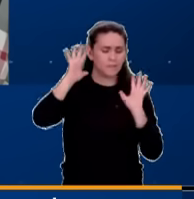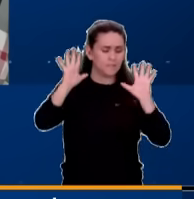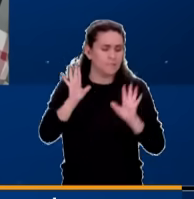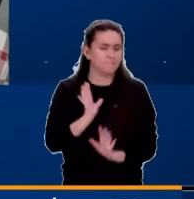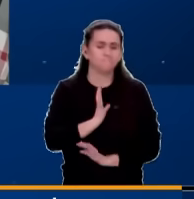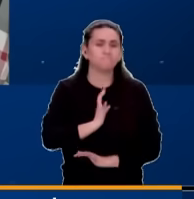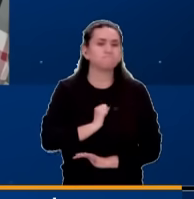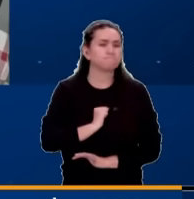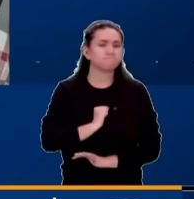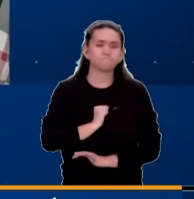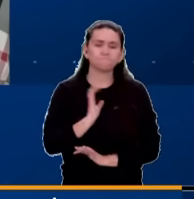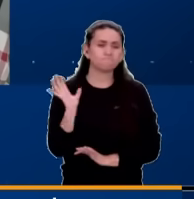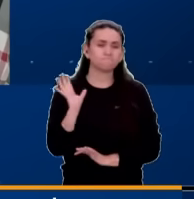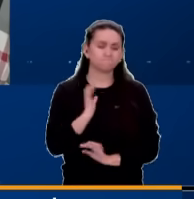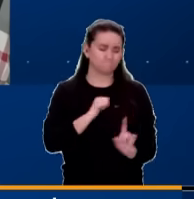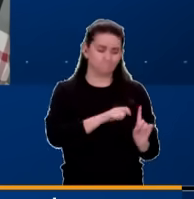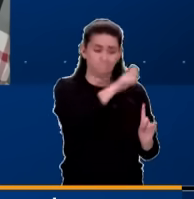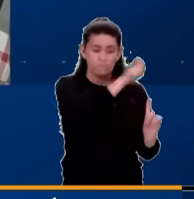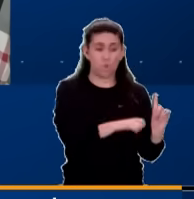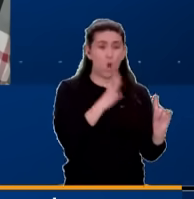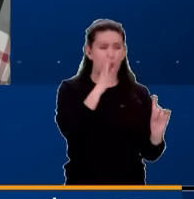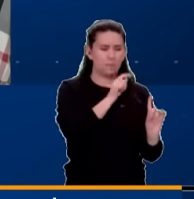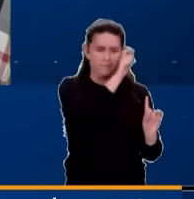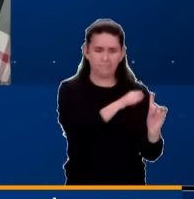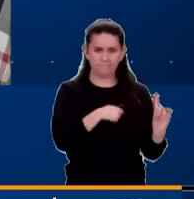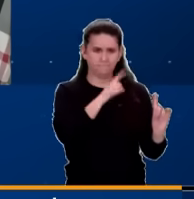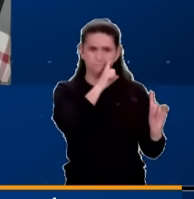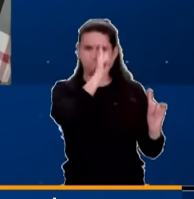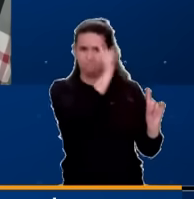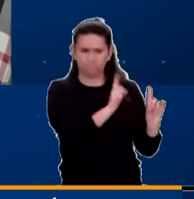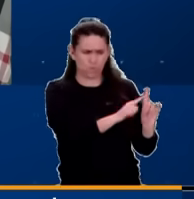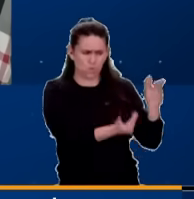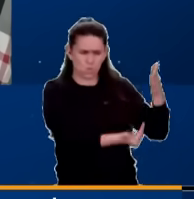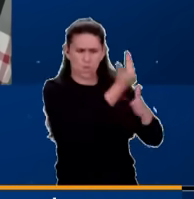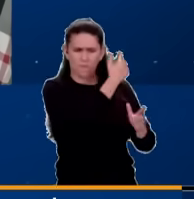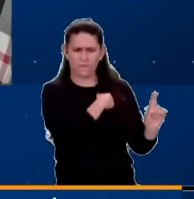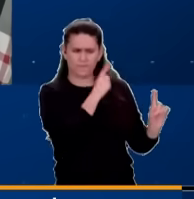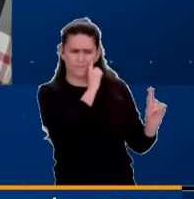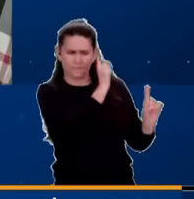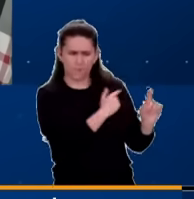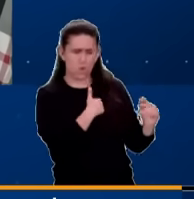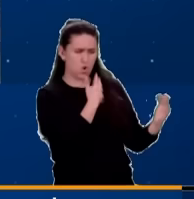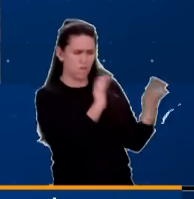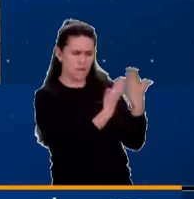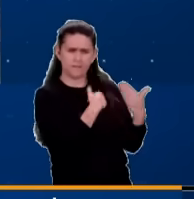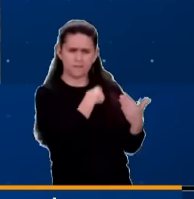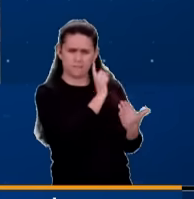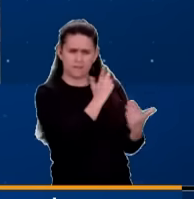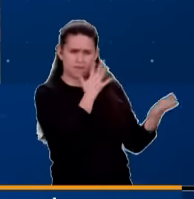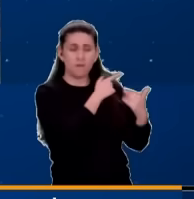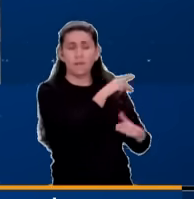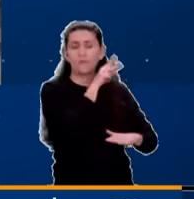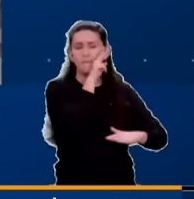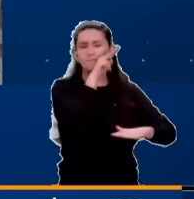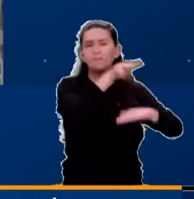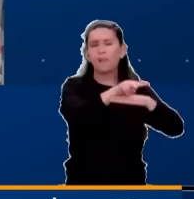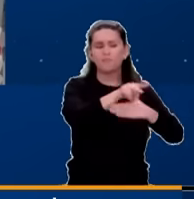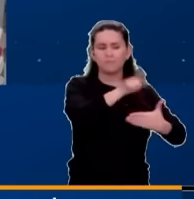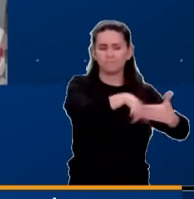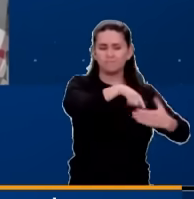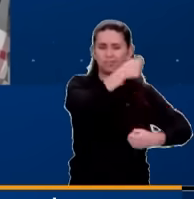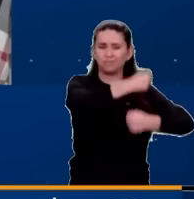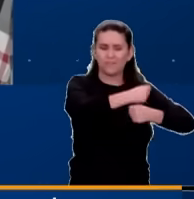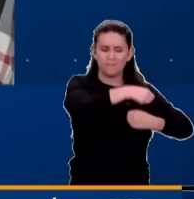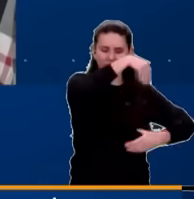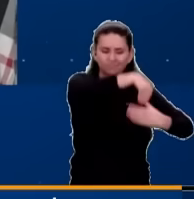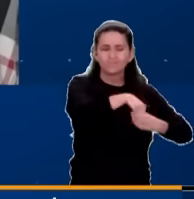lastimosamente el señor pues no lo conocíamos, no teníamos pues la confianza con él y era el vigilante